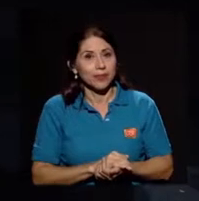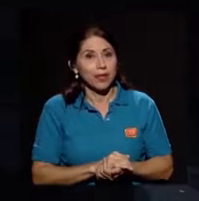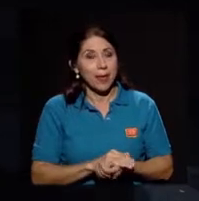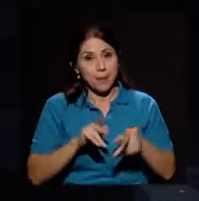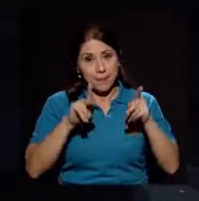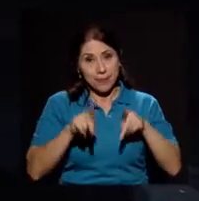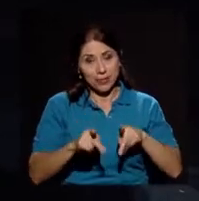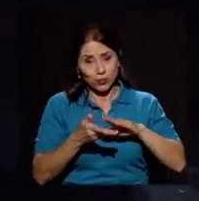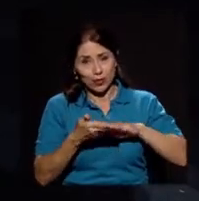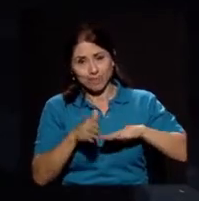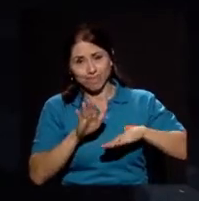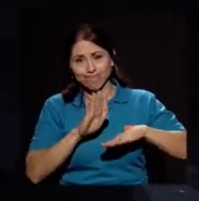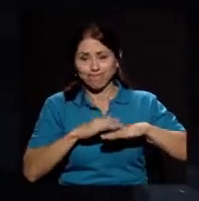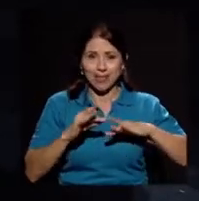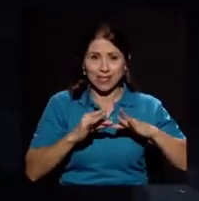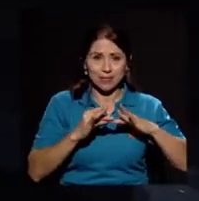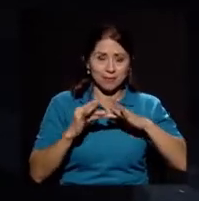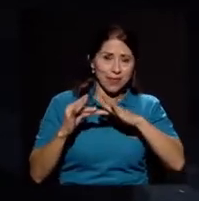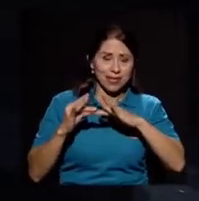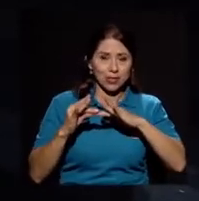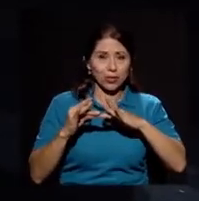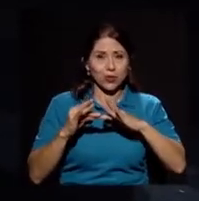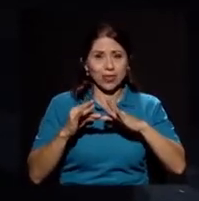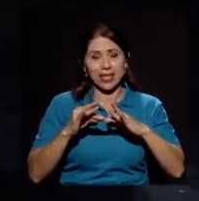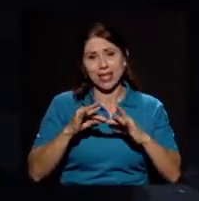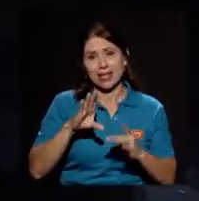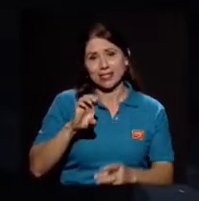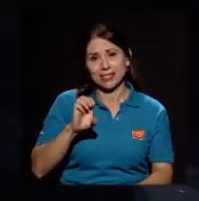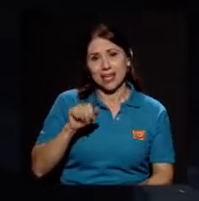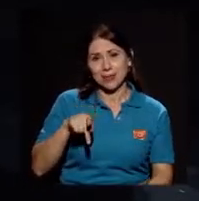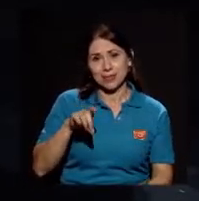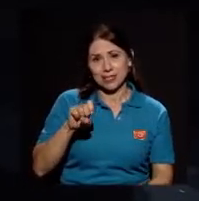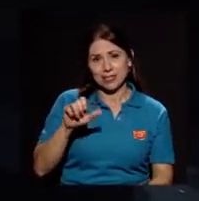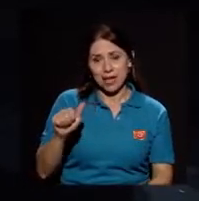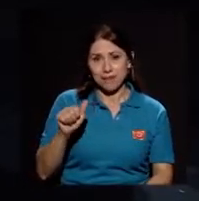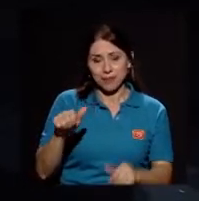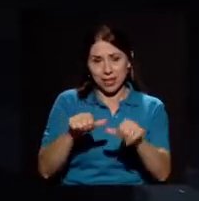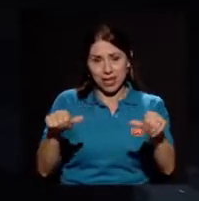pero de cepsa en el ámbito macroeconómico